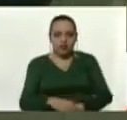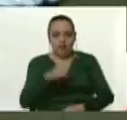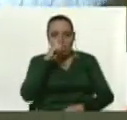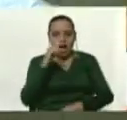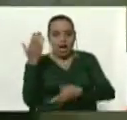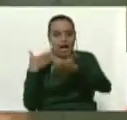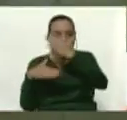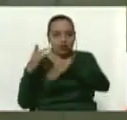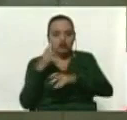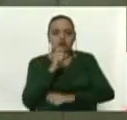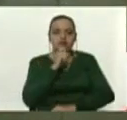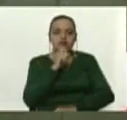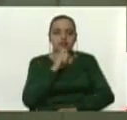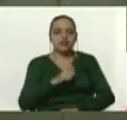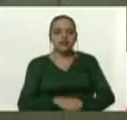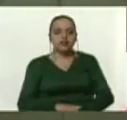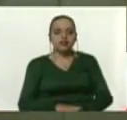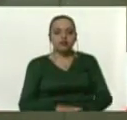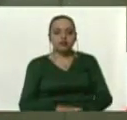años tormentosos